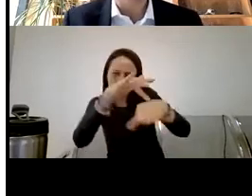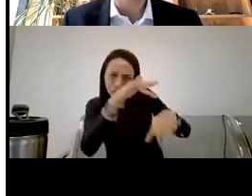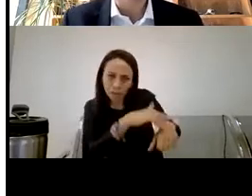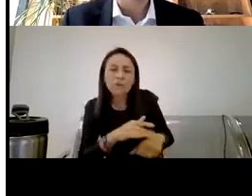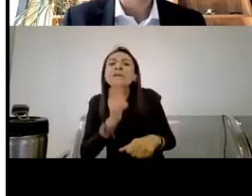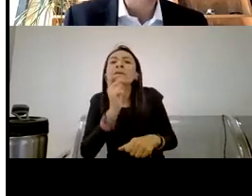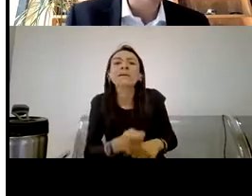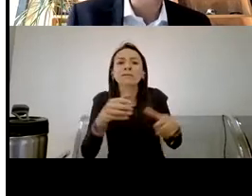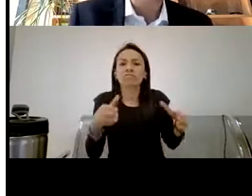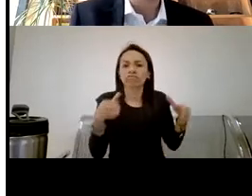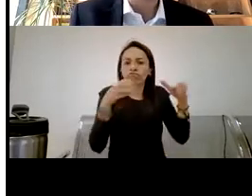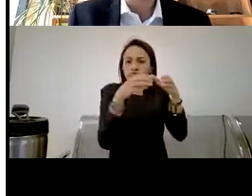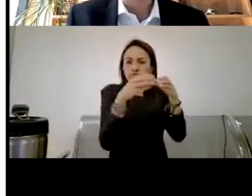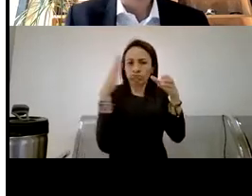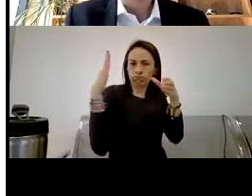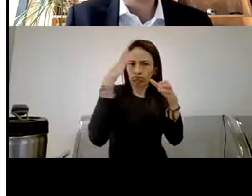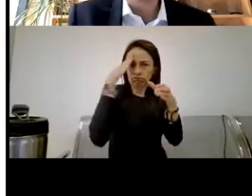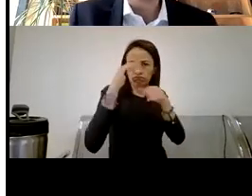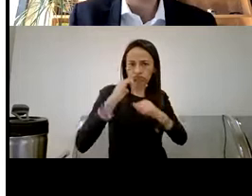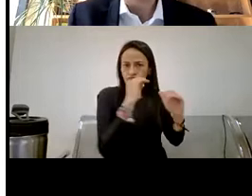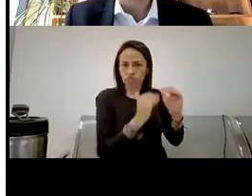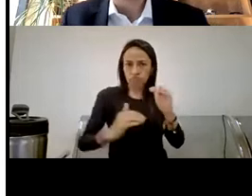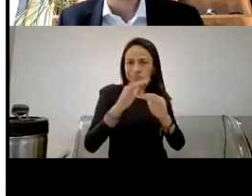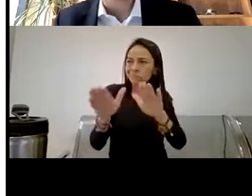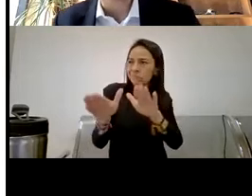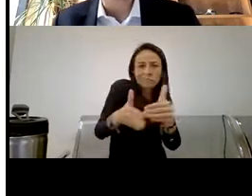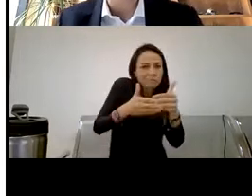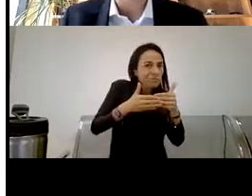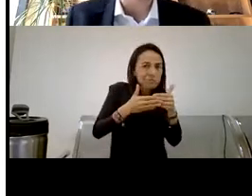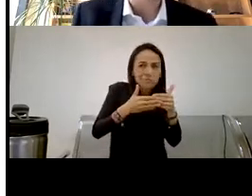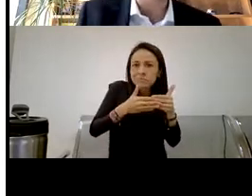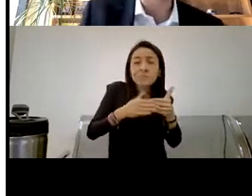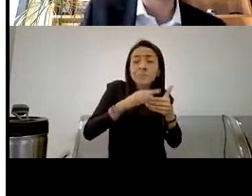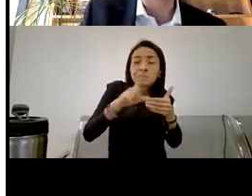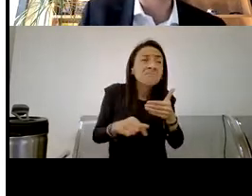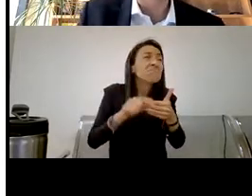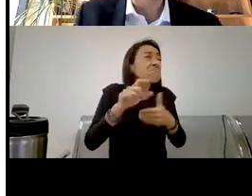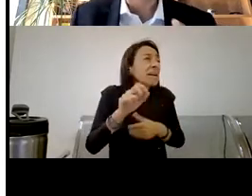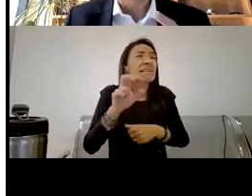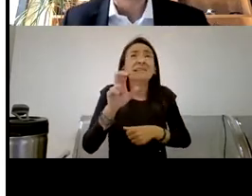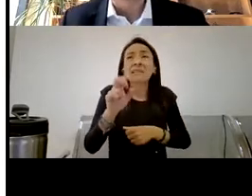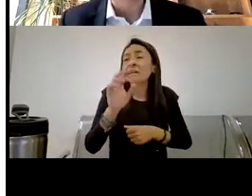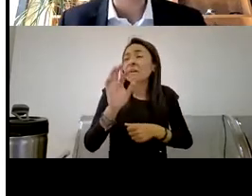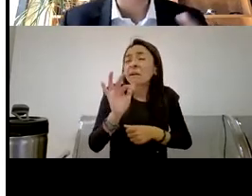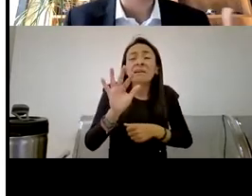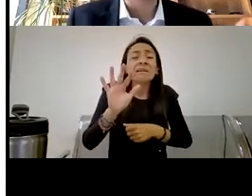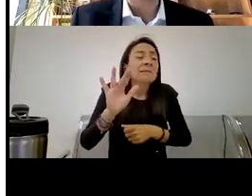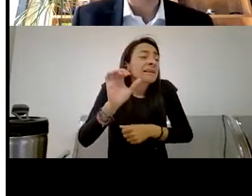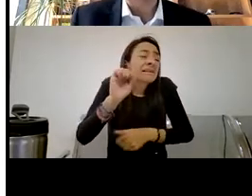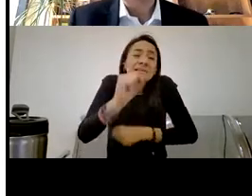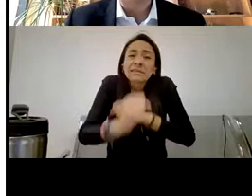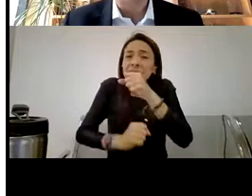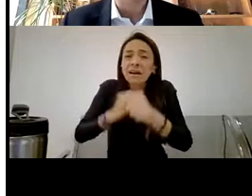estado cerrados y luego pasaron 20, 30, 40, 50, 60 años y el patronato o